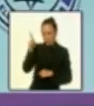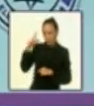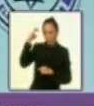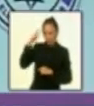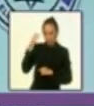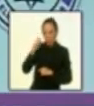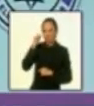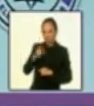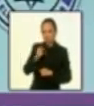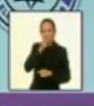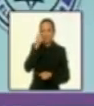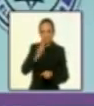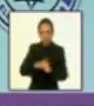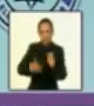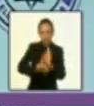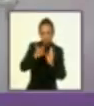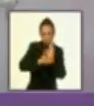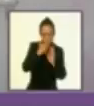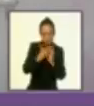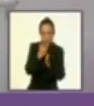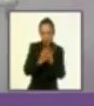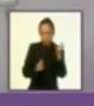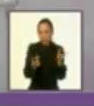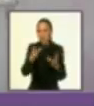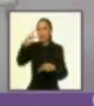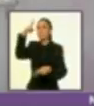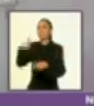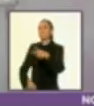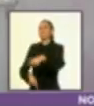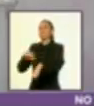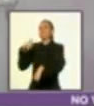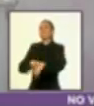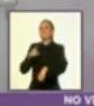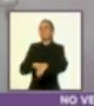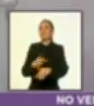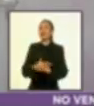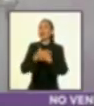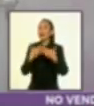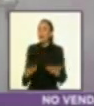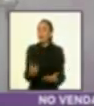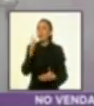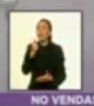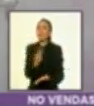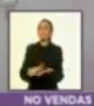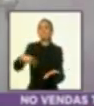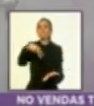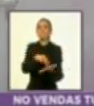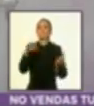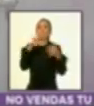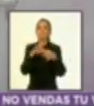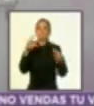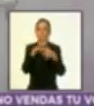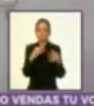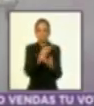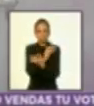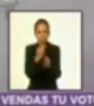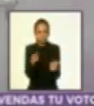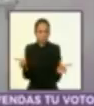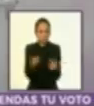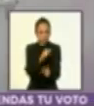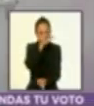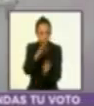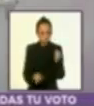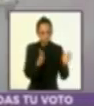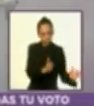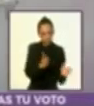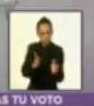haciendo una campaña interesante, confrontativa, con ideas. Es una persona que sabe mucho. Ahora, aquí yo creo que el gran tema